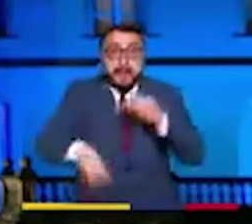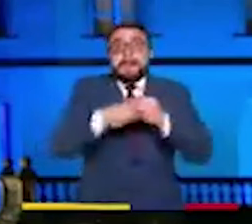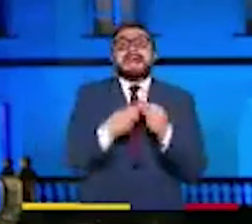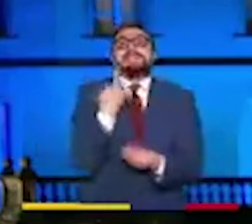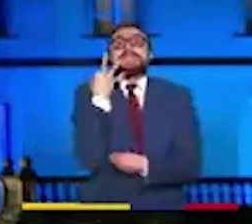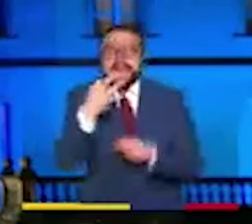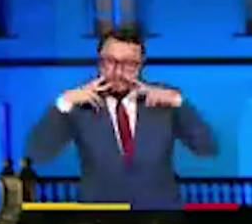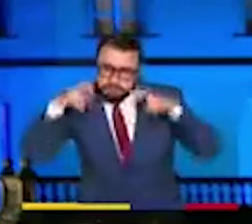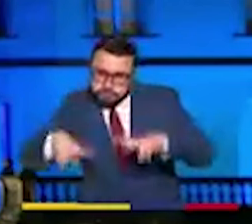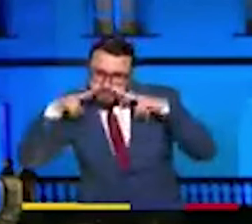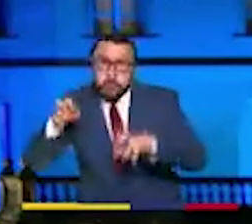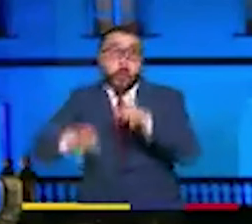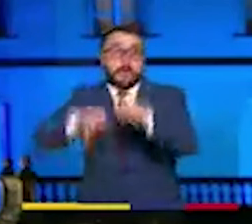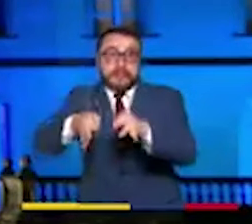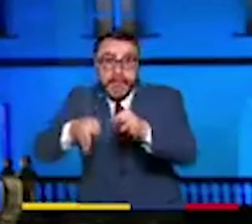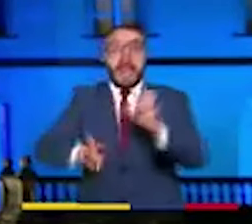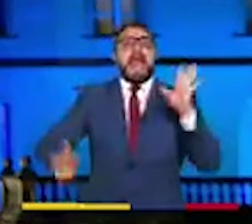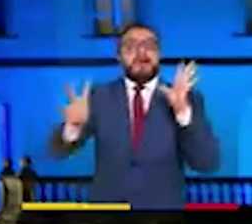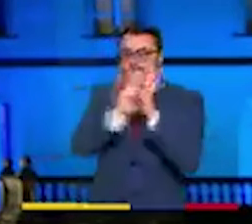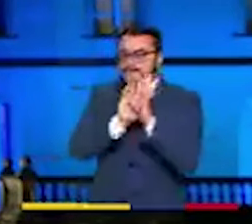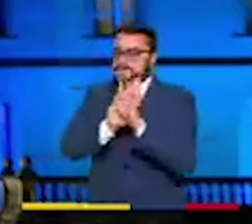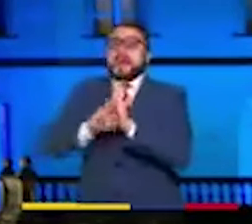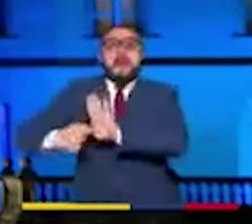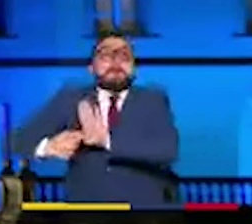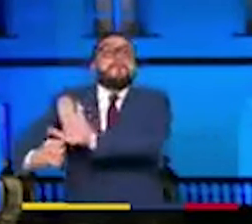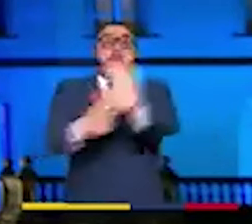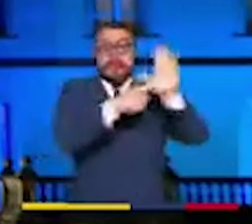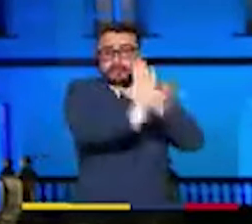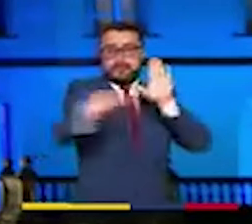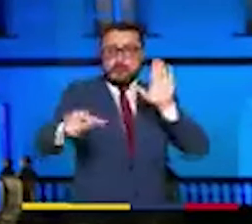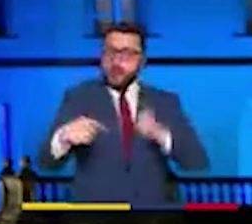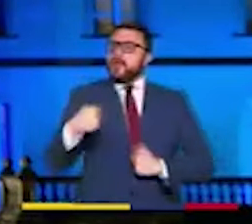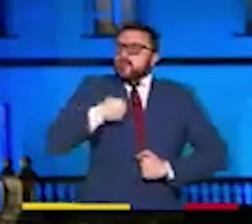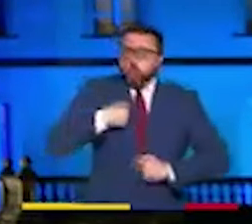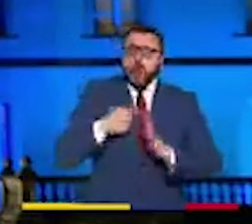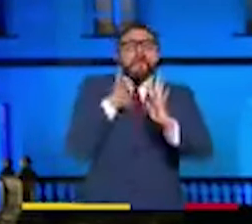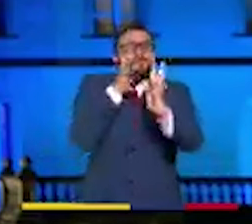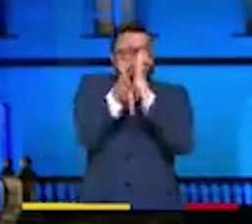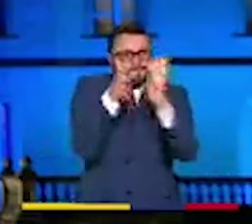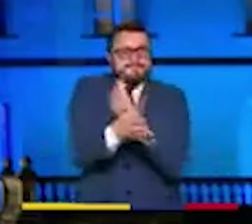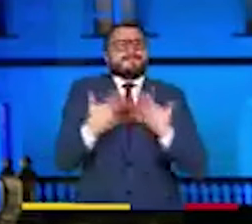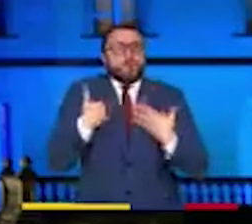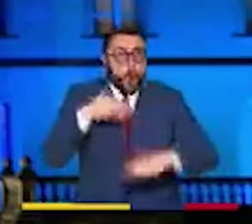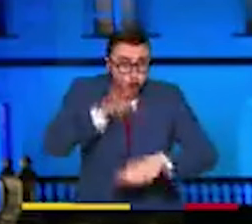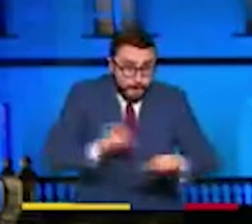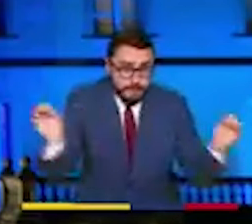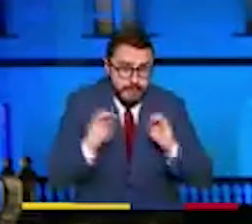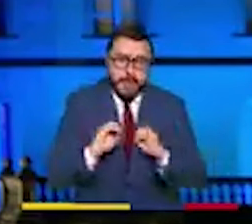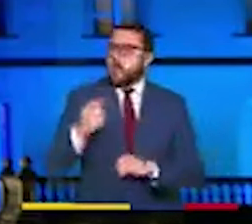realizado. Es a través de pruebas que reclamo mi inocencia y censuro el proceder ilegal